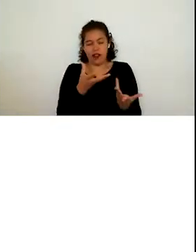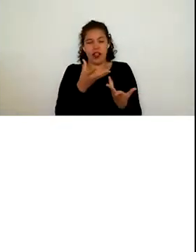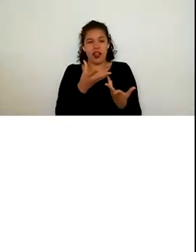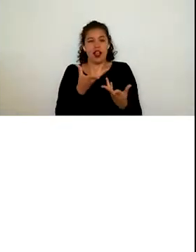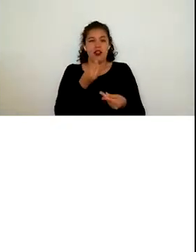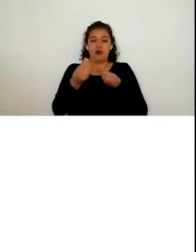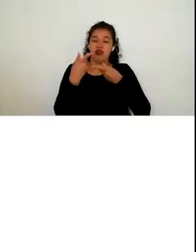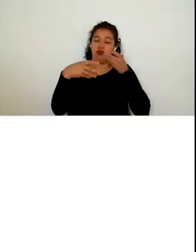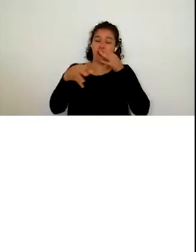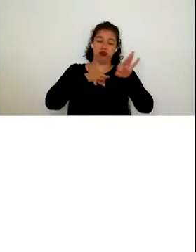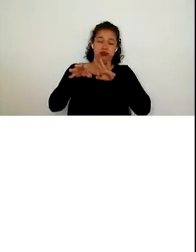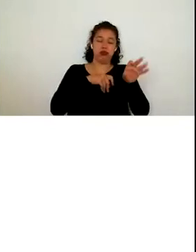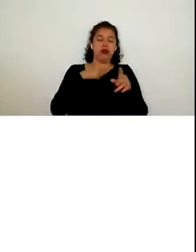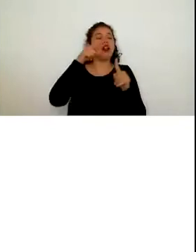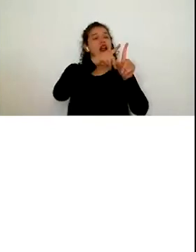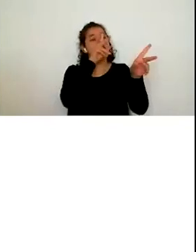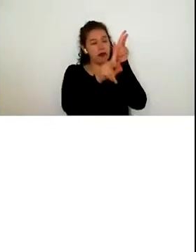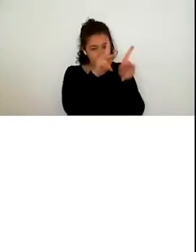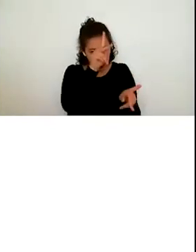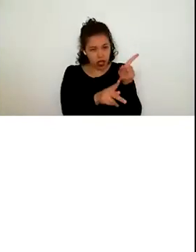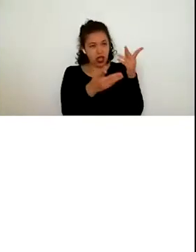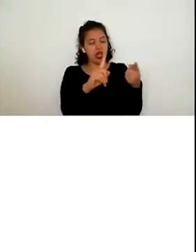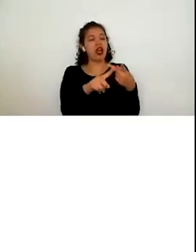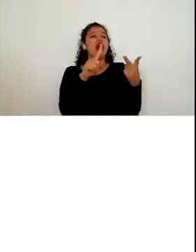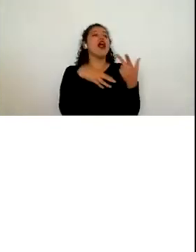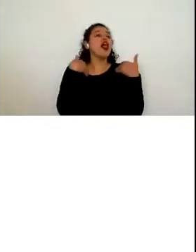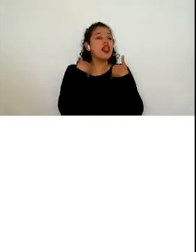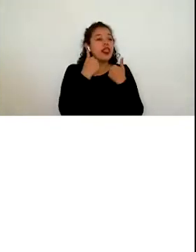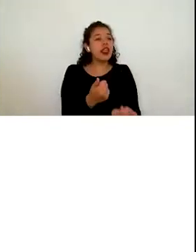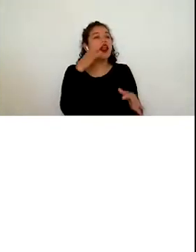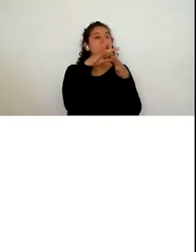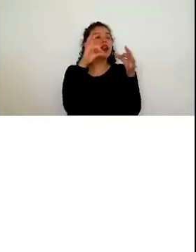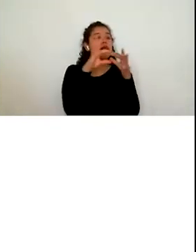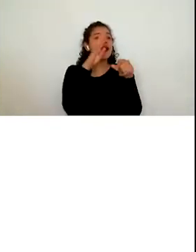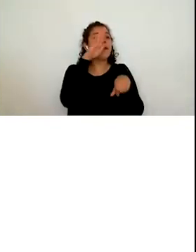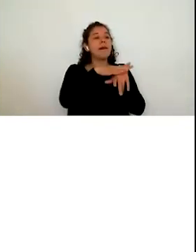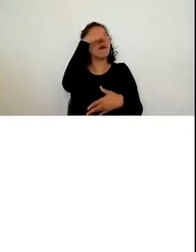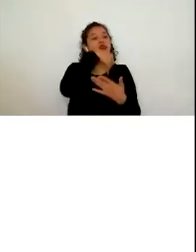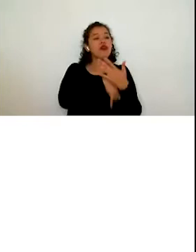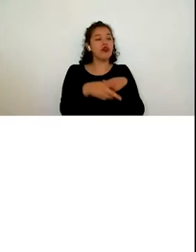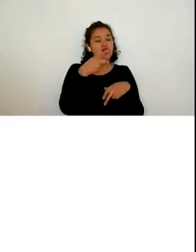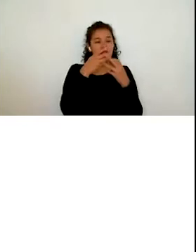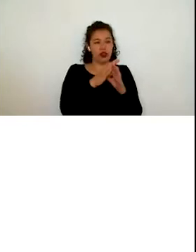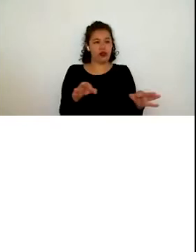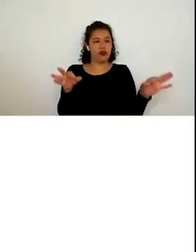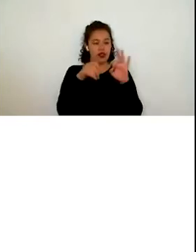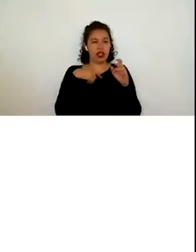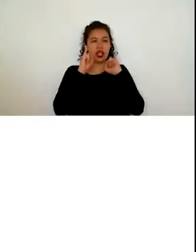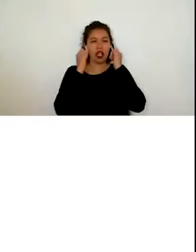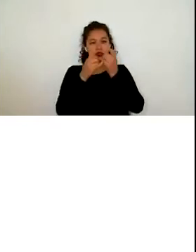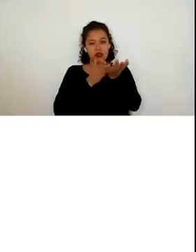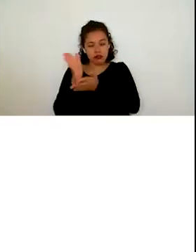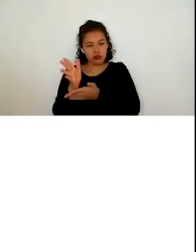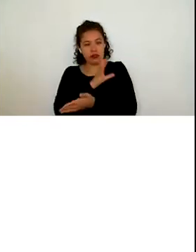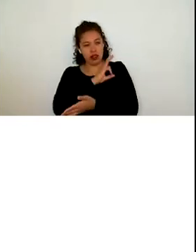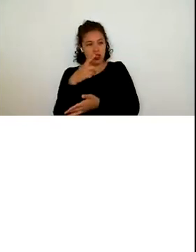de ir a platicar, irles a hacer entender a las autoridades la importancia de que la Junta intervenga en ese tipo de